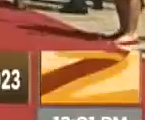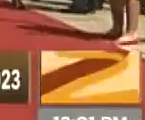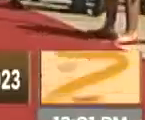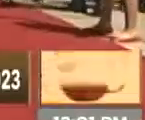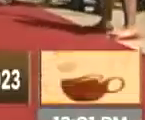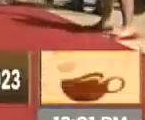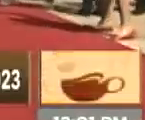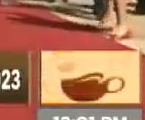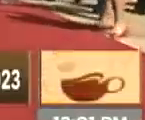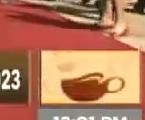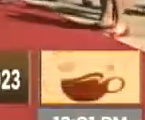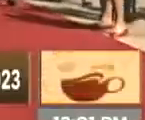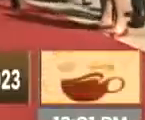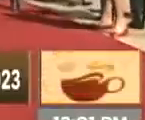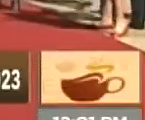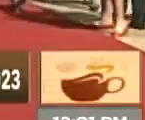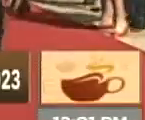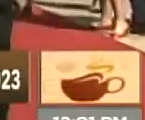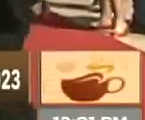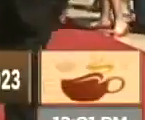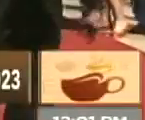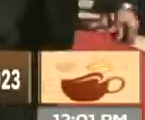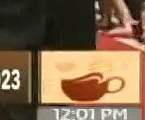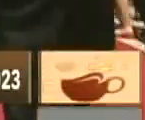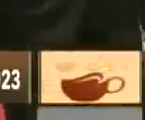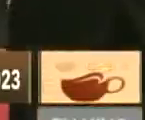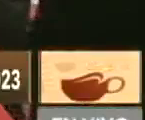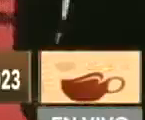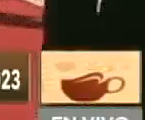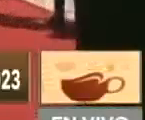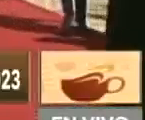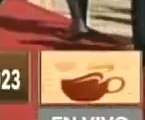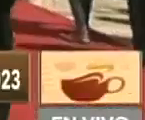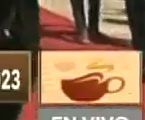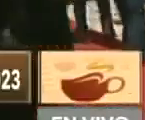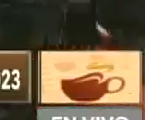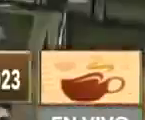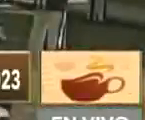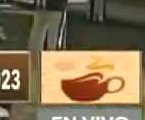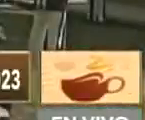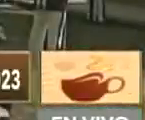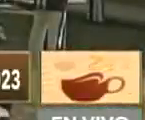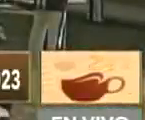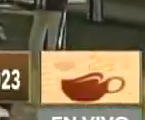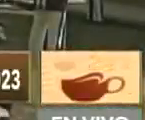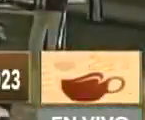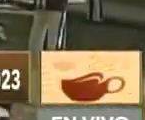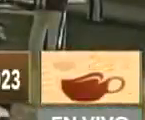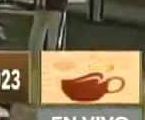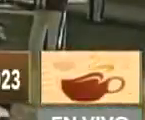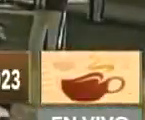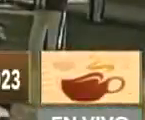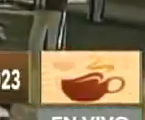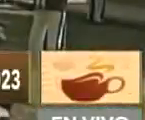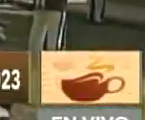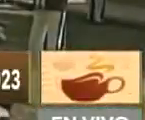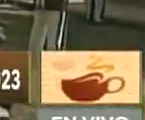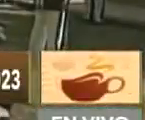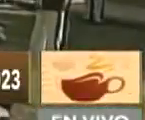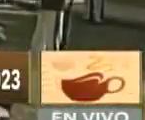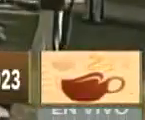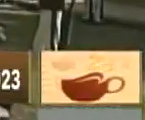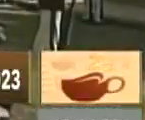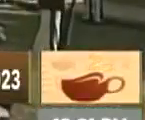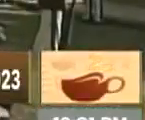contigo. Muchísimas gracias. Establecemos este contacto desde el Palacio Federal Legislativo con la